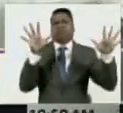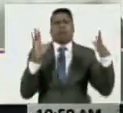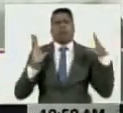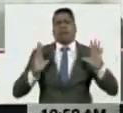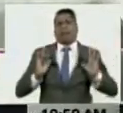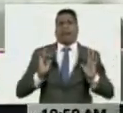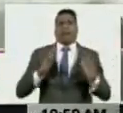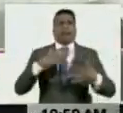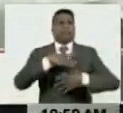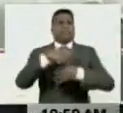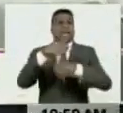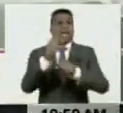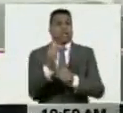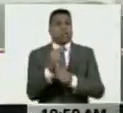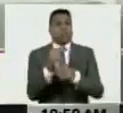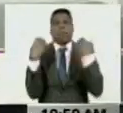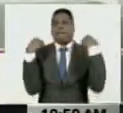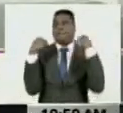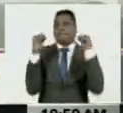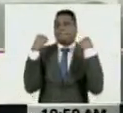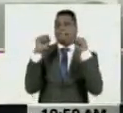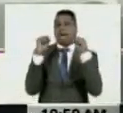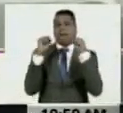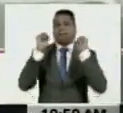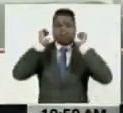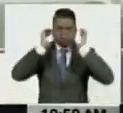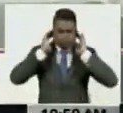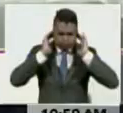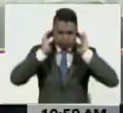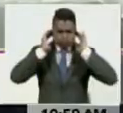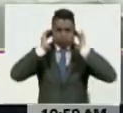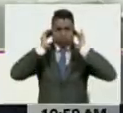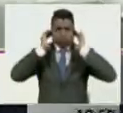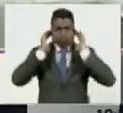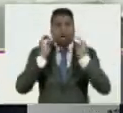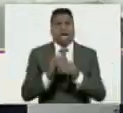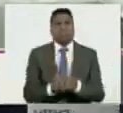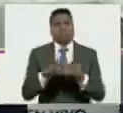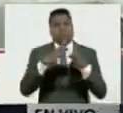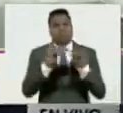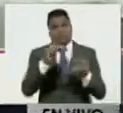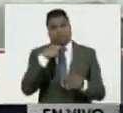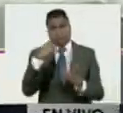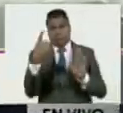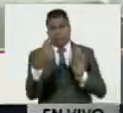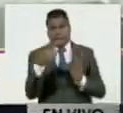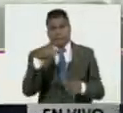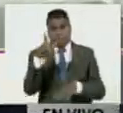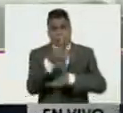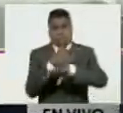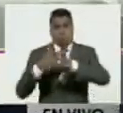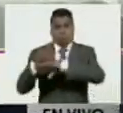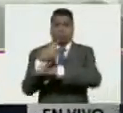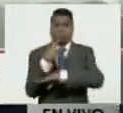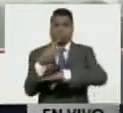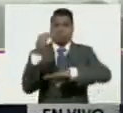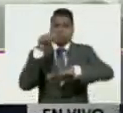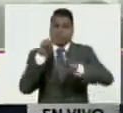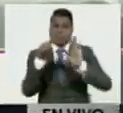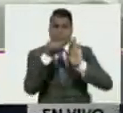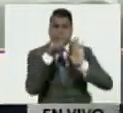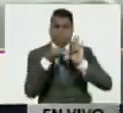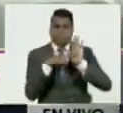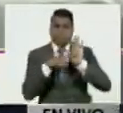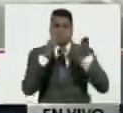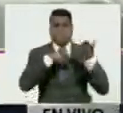salud, al ejercicio. Y es por eso que el Estado ha dispuesto de estas políticas. Solamente en Revolución se planifica